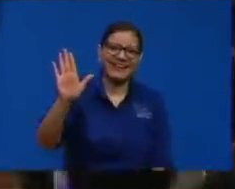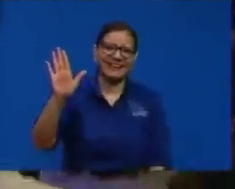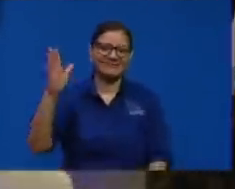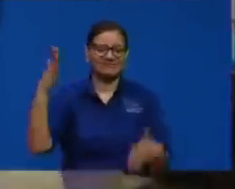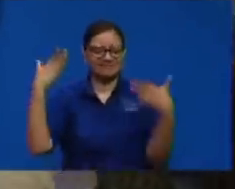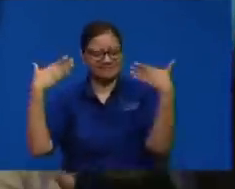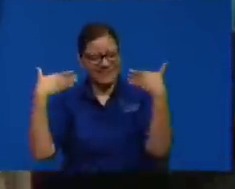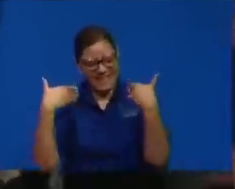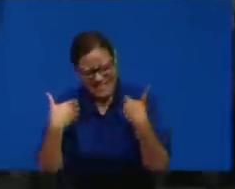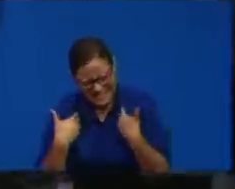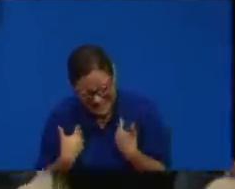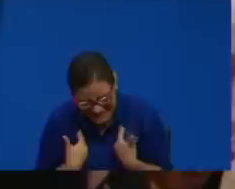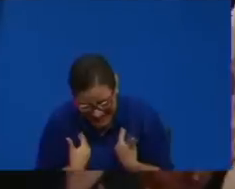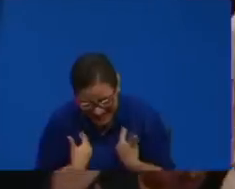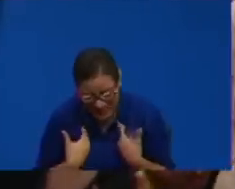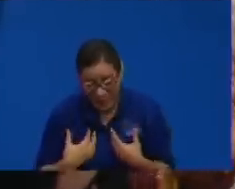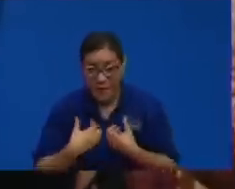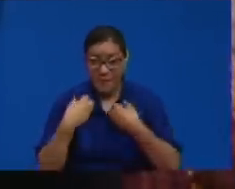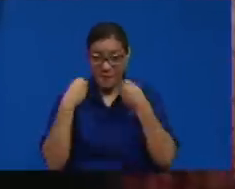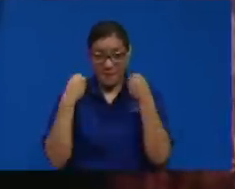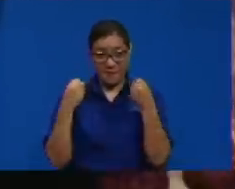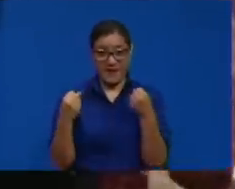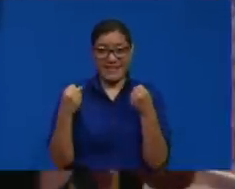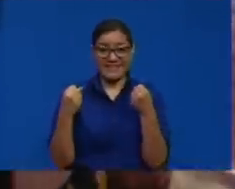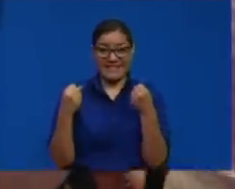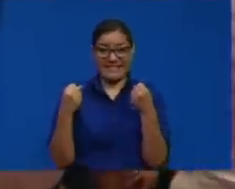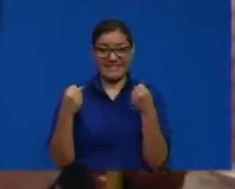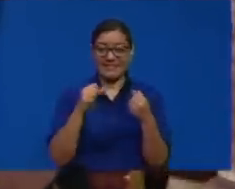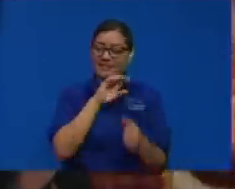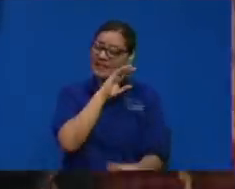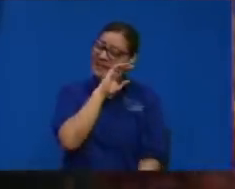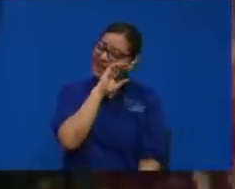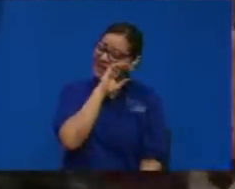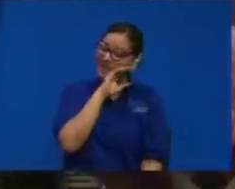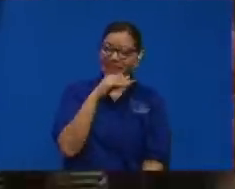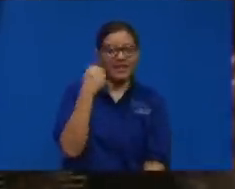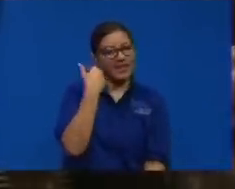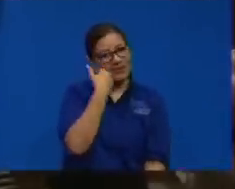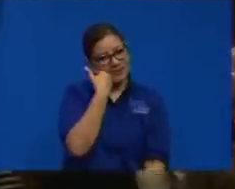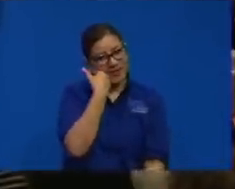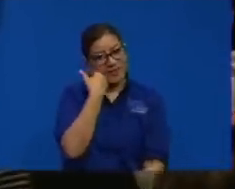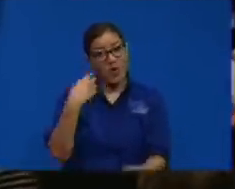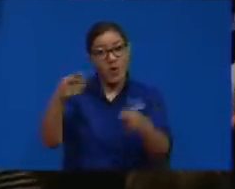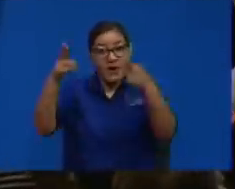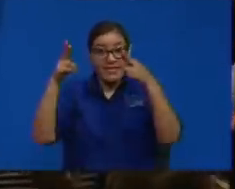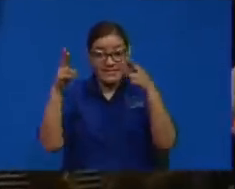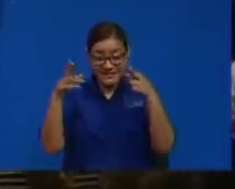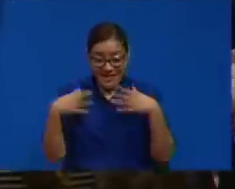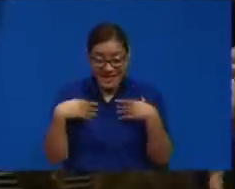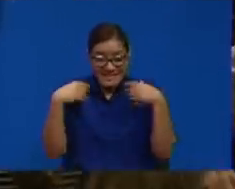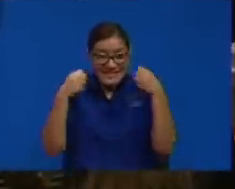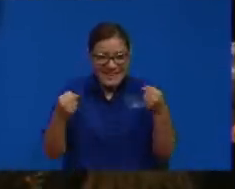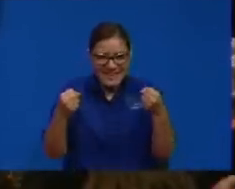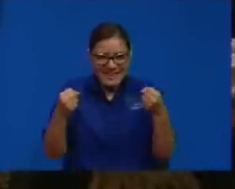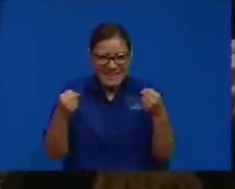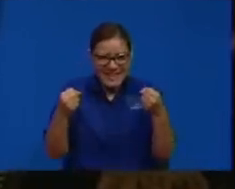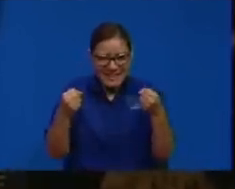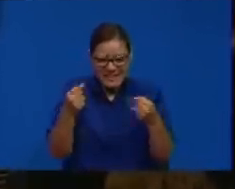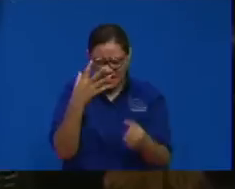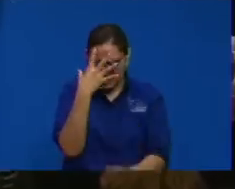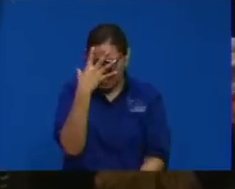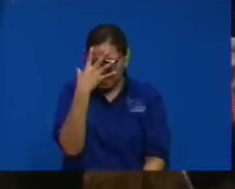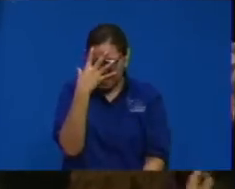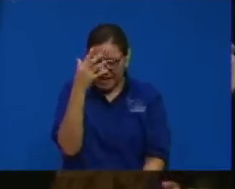libertad, el cansado tiene fuerza y el enfermo sanidad, el pecador